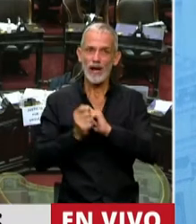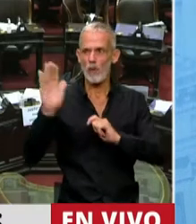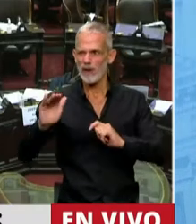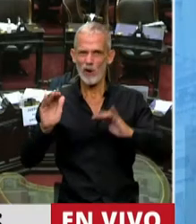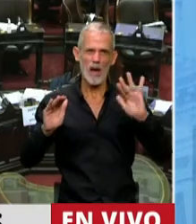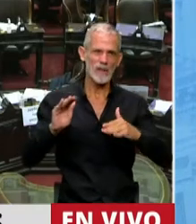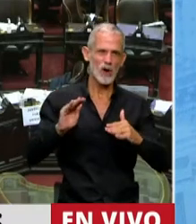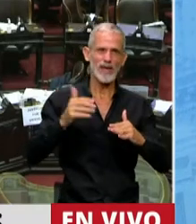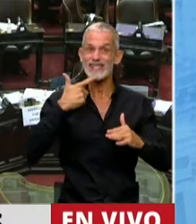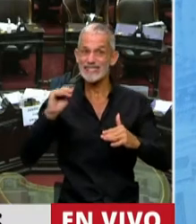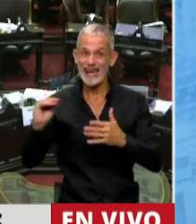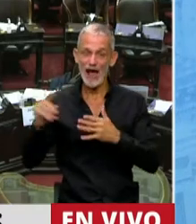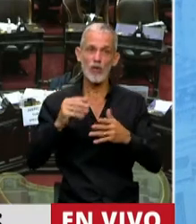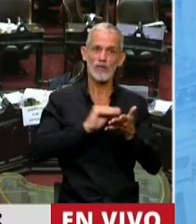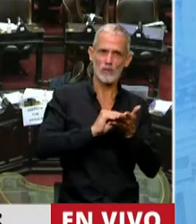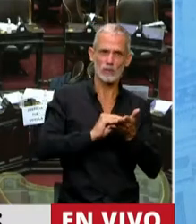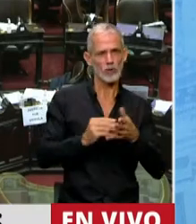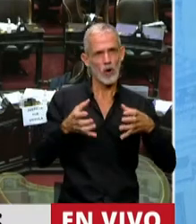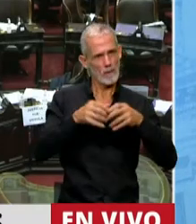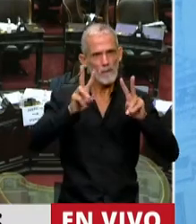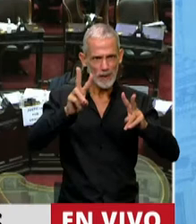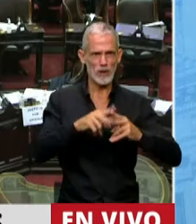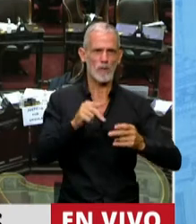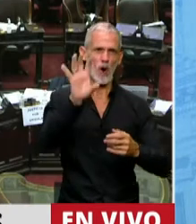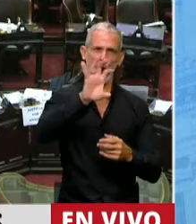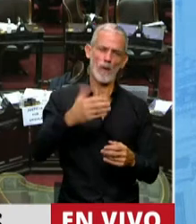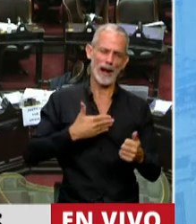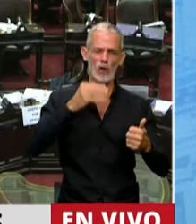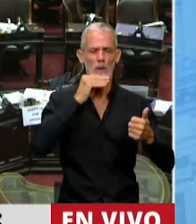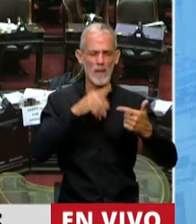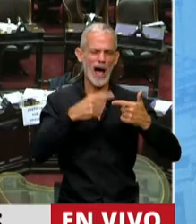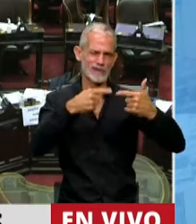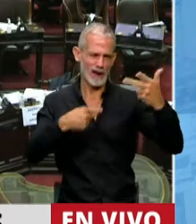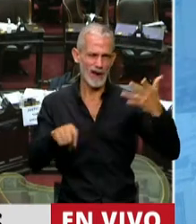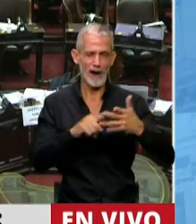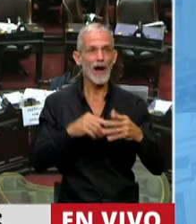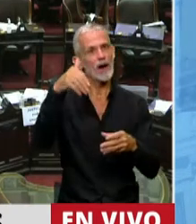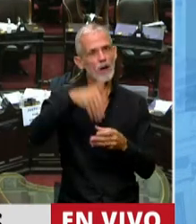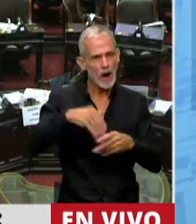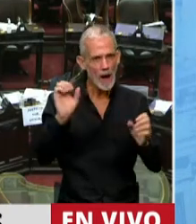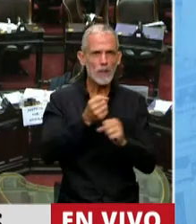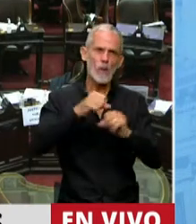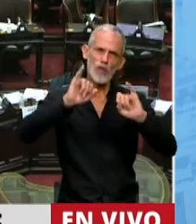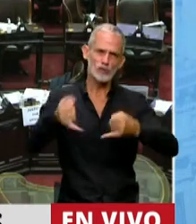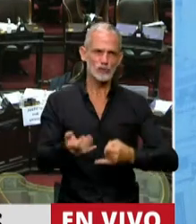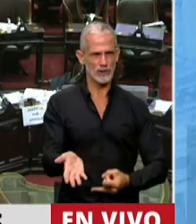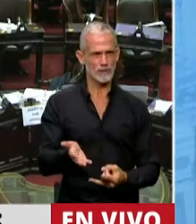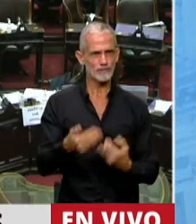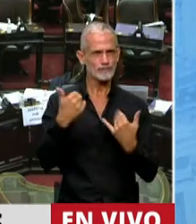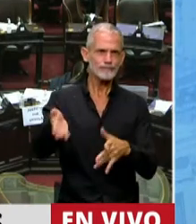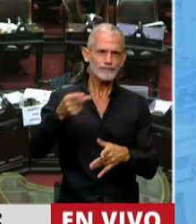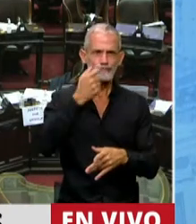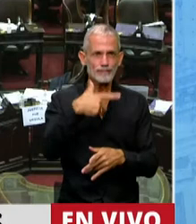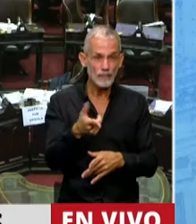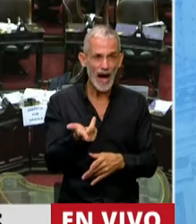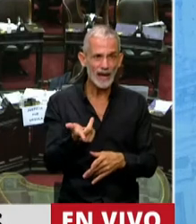Cambio y esa parte del peronismo, de los gobernadores, Sergio Massa, etcétera, le dieron los votos en aquel momento.